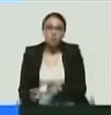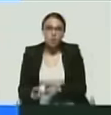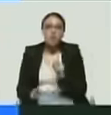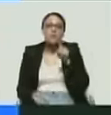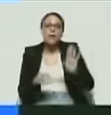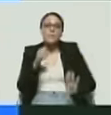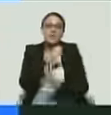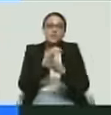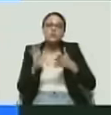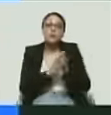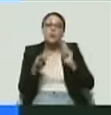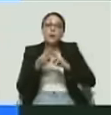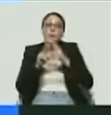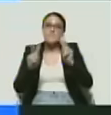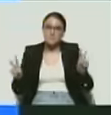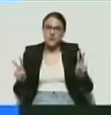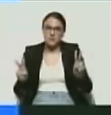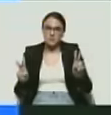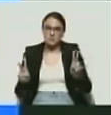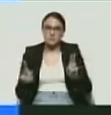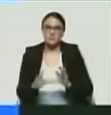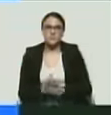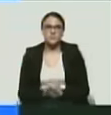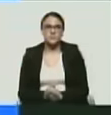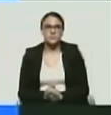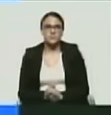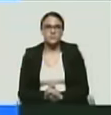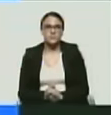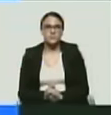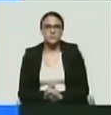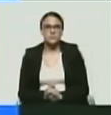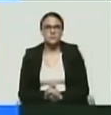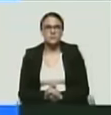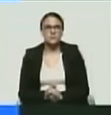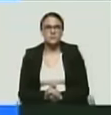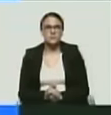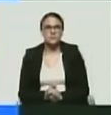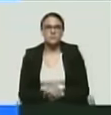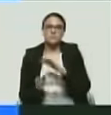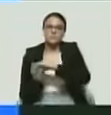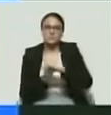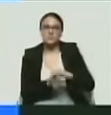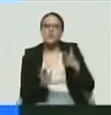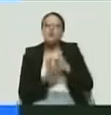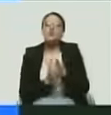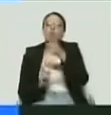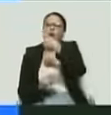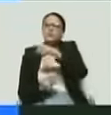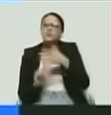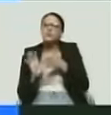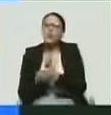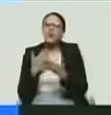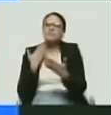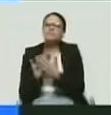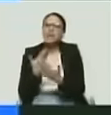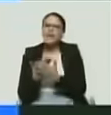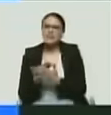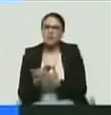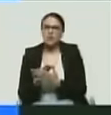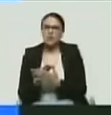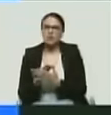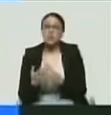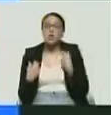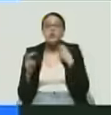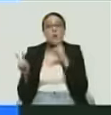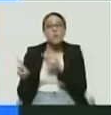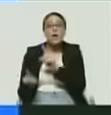defender el resultado electoral. Sobre el tema de los testigos, primero, no es la primera vez que